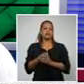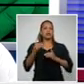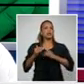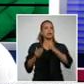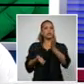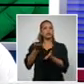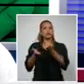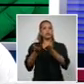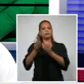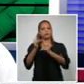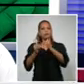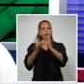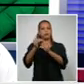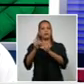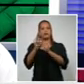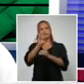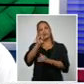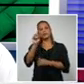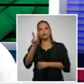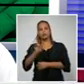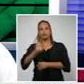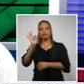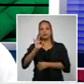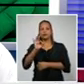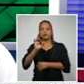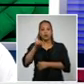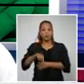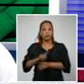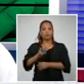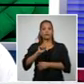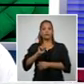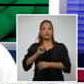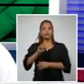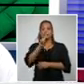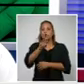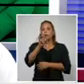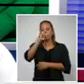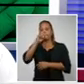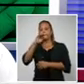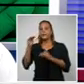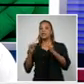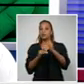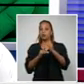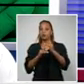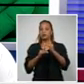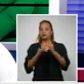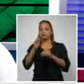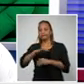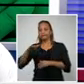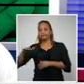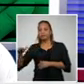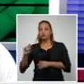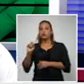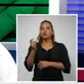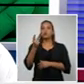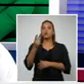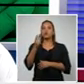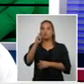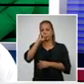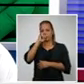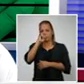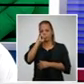92%, y en el día 2 menores de 1 año, incluso 2 menores de